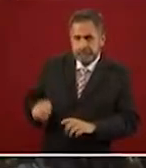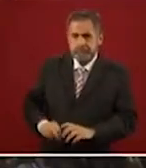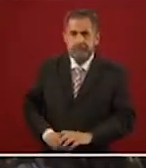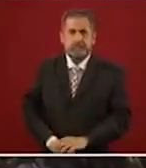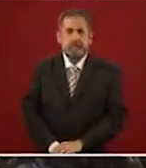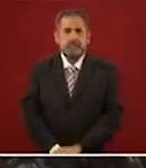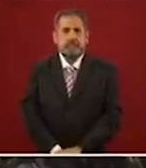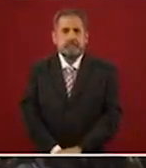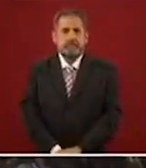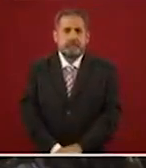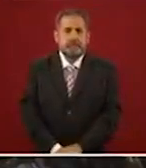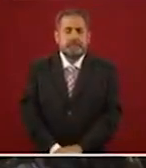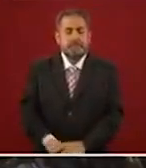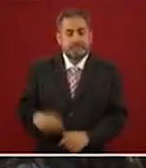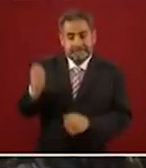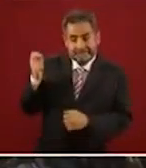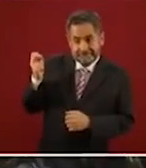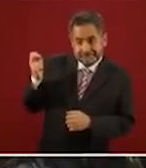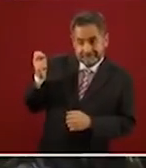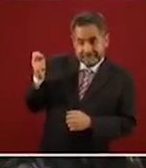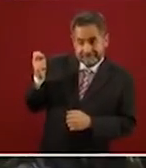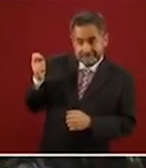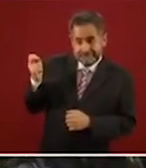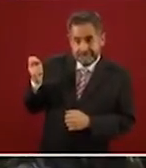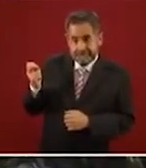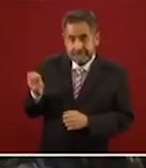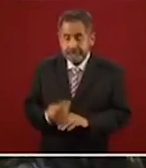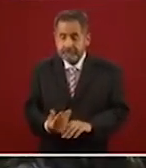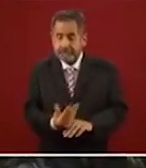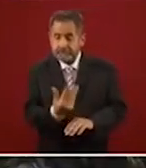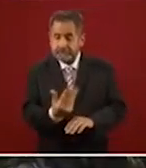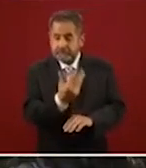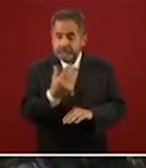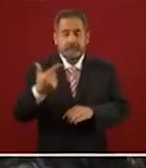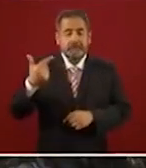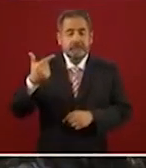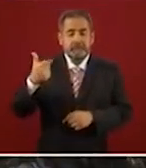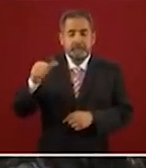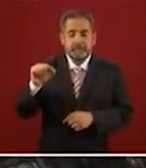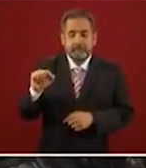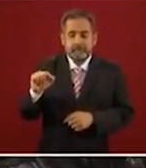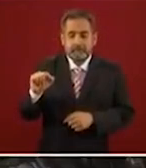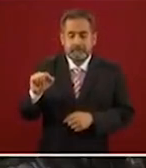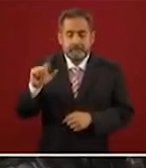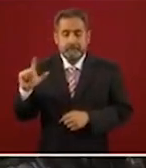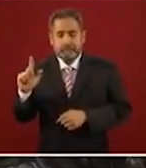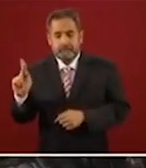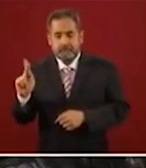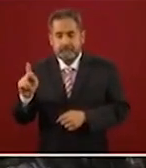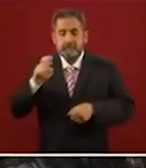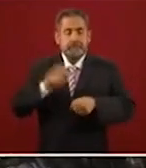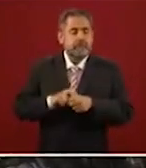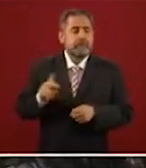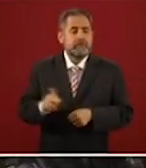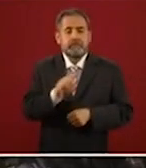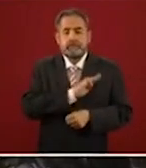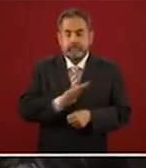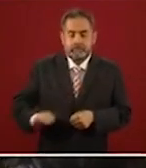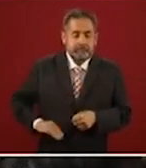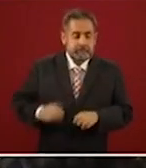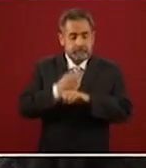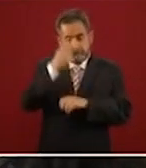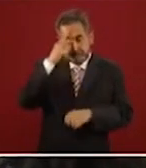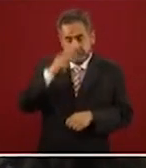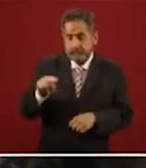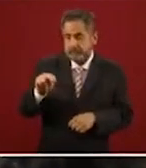esa es una fuga de gas lp en el municipio de nextlalpan estado de méxico